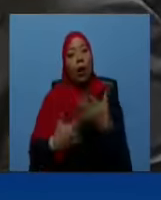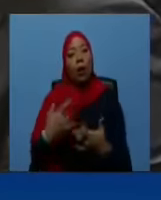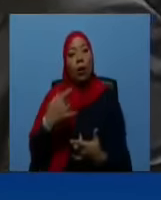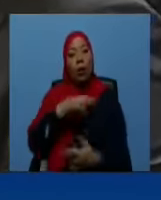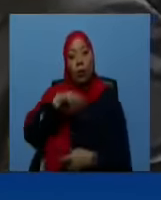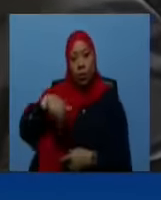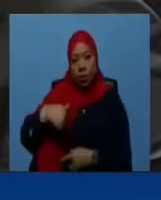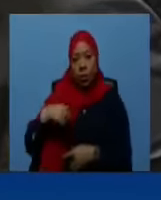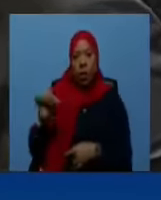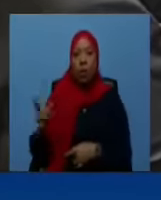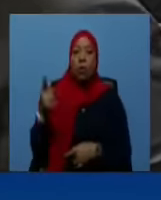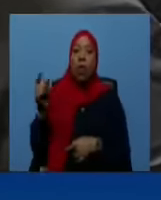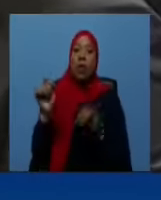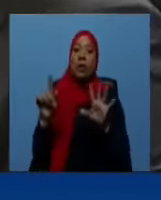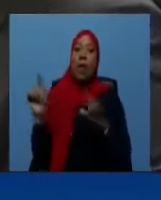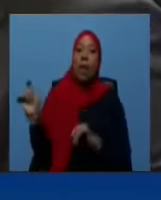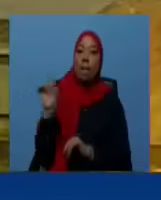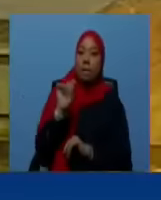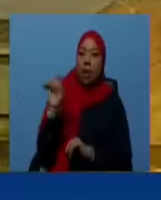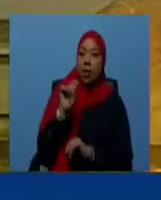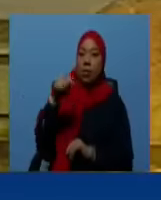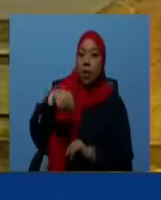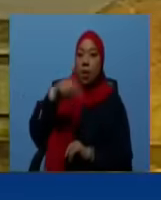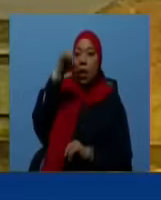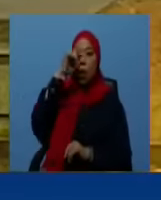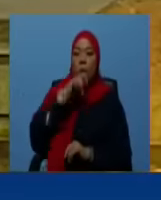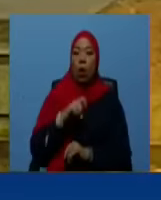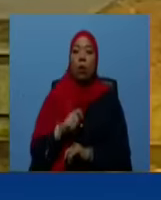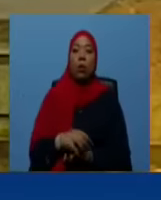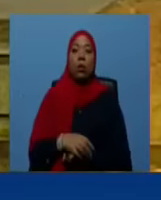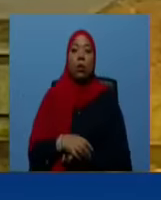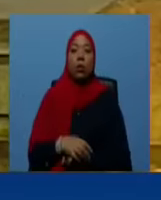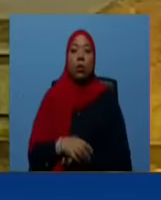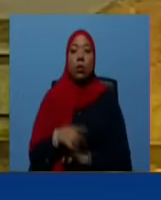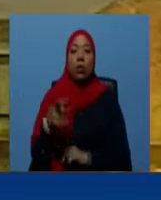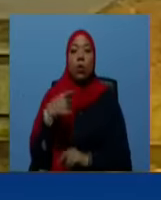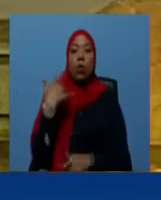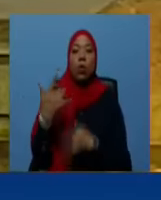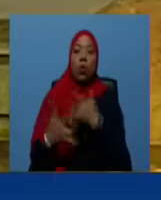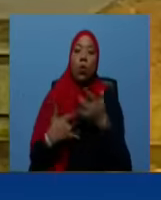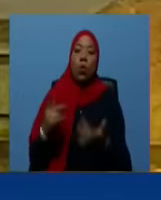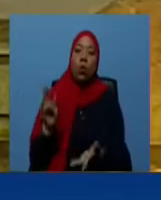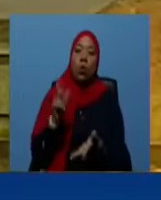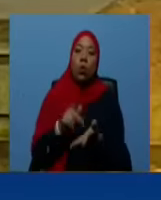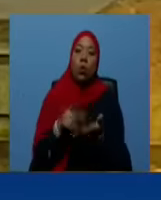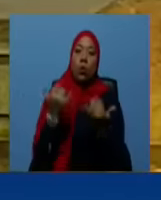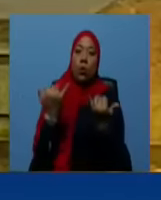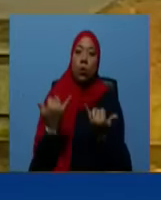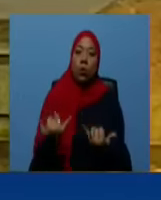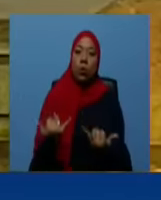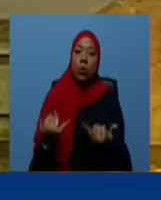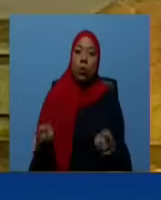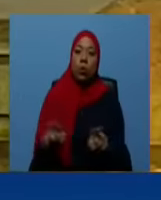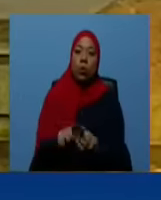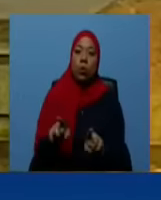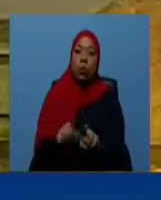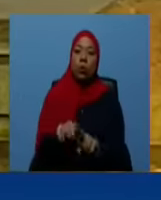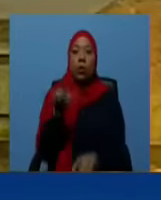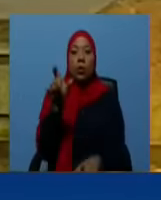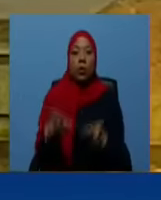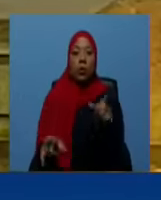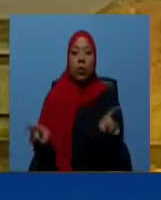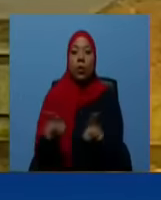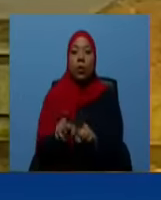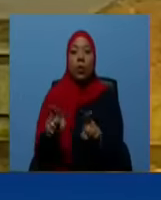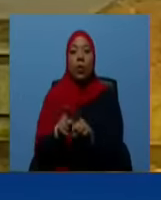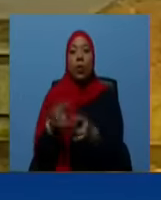en el primer semestre de este año un crecimiento estable y yo